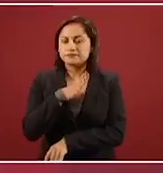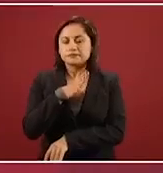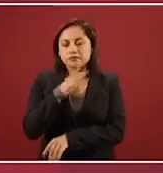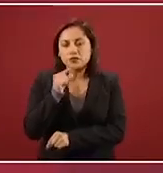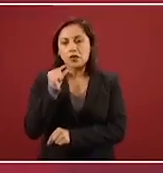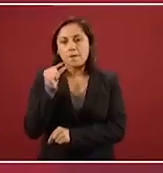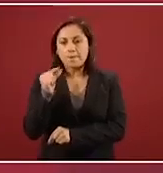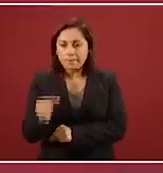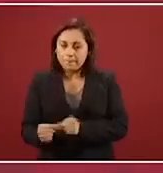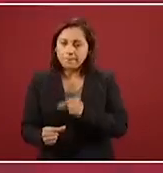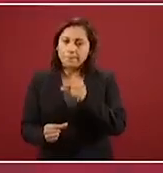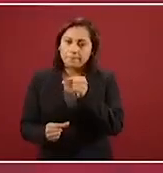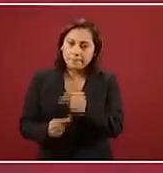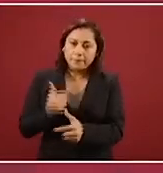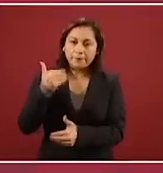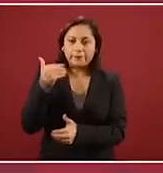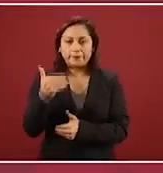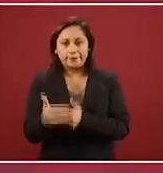todavía.